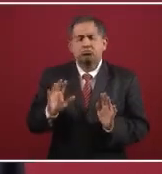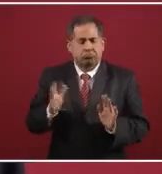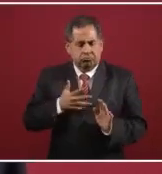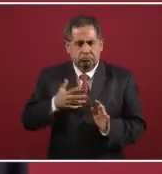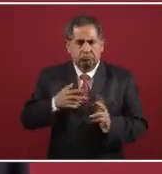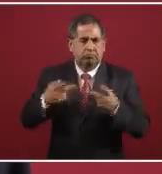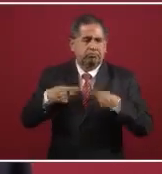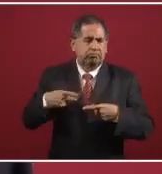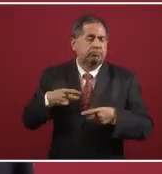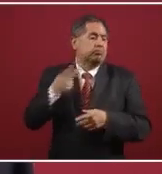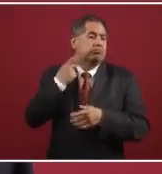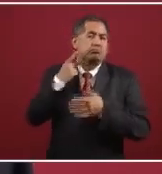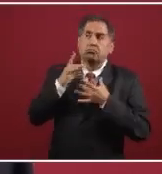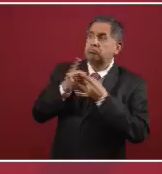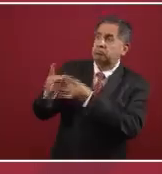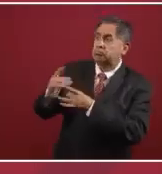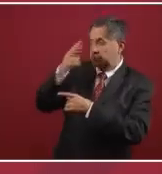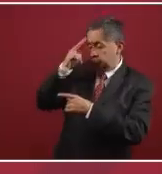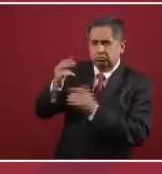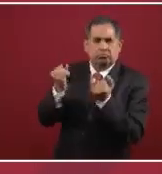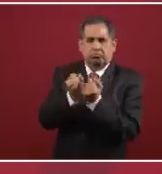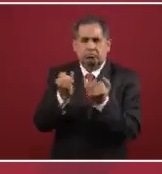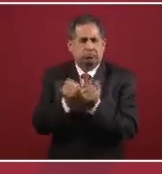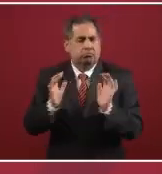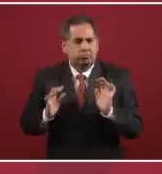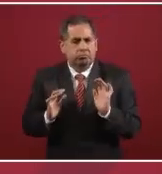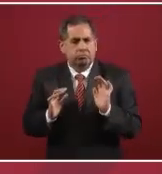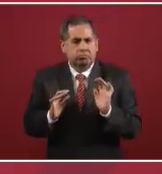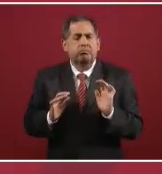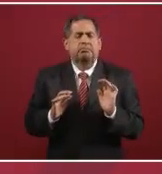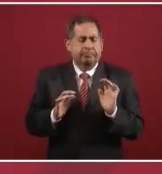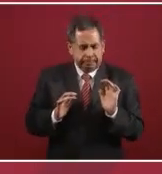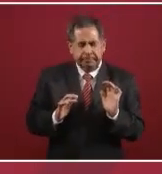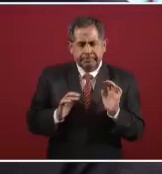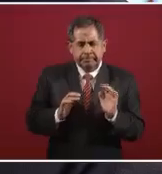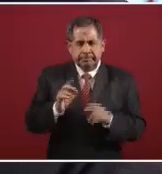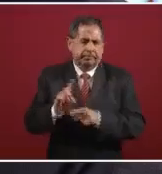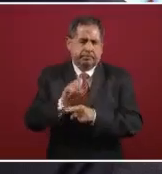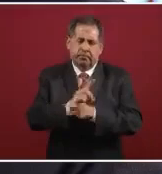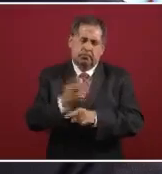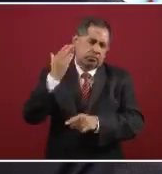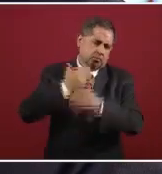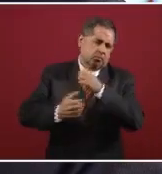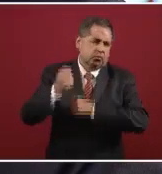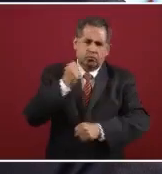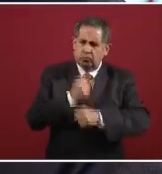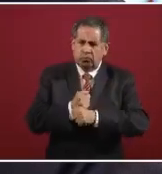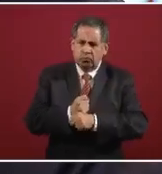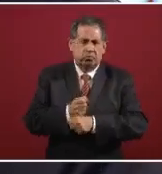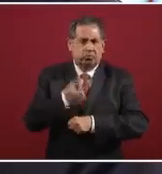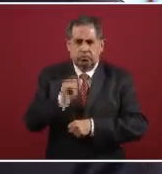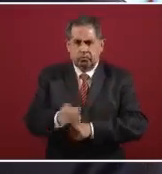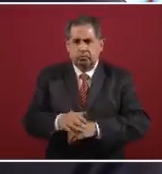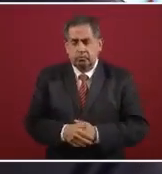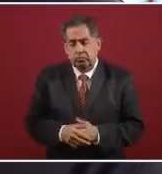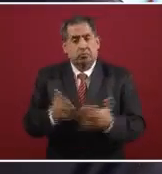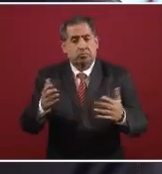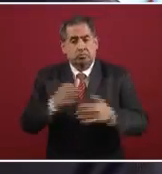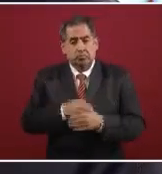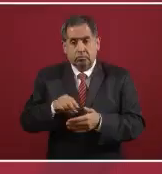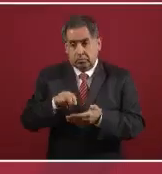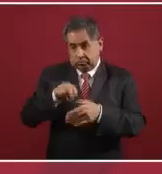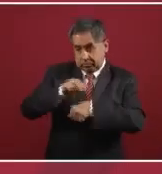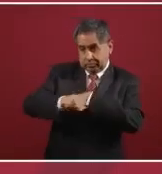fundamental de la política exterior de México, que se ha aplicado desde hace mucho tiempo. Bueno, hablando de